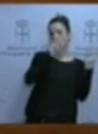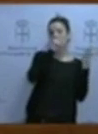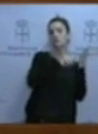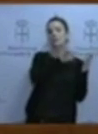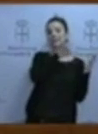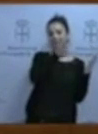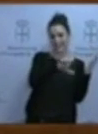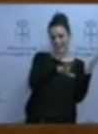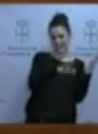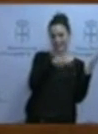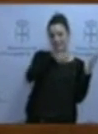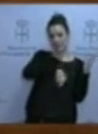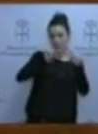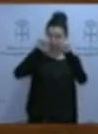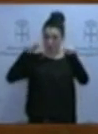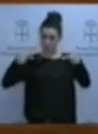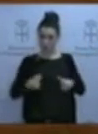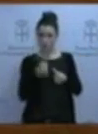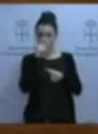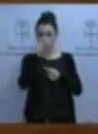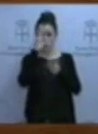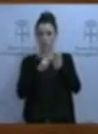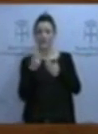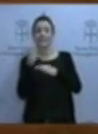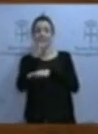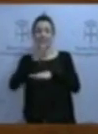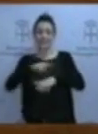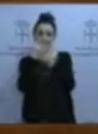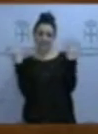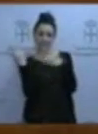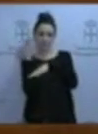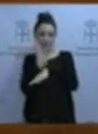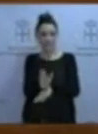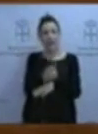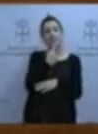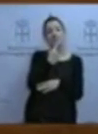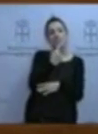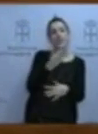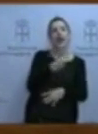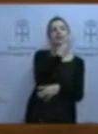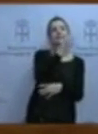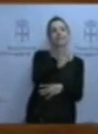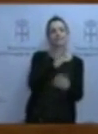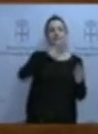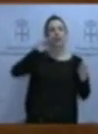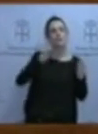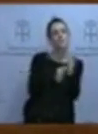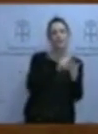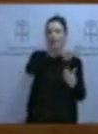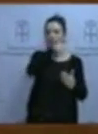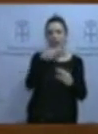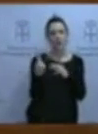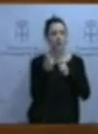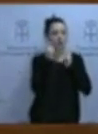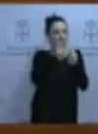2015 como en el presupuesto que se planteaba para 2016, solamente se asignaban 30.000 euros, una auténtica